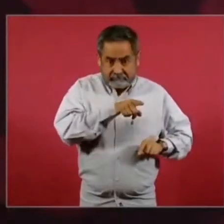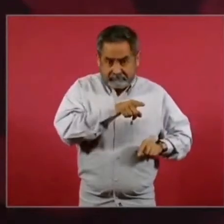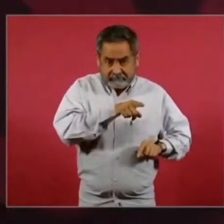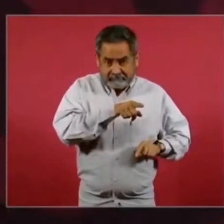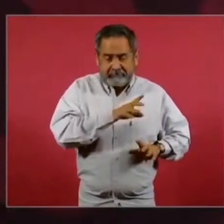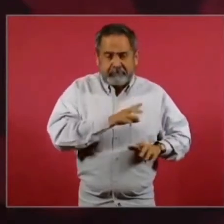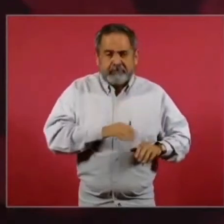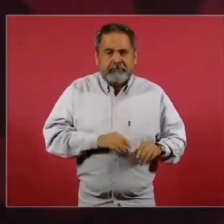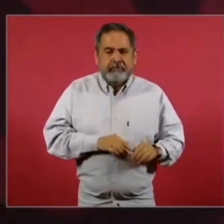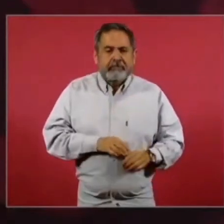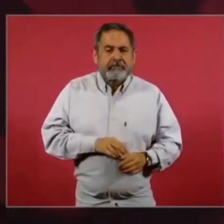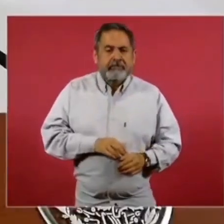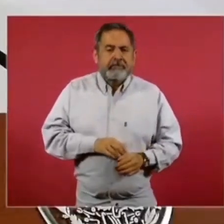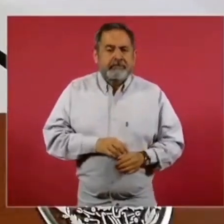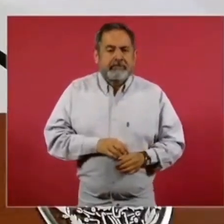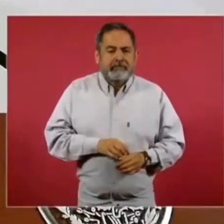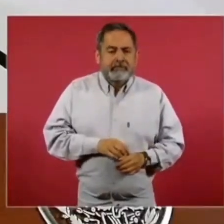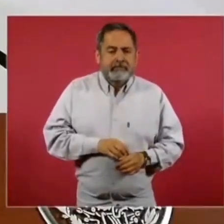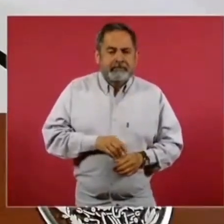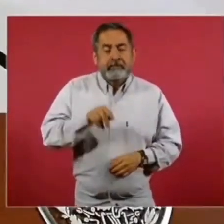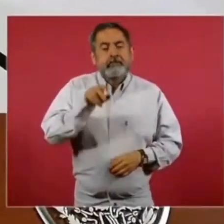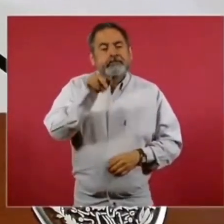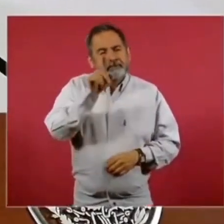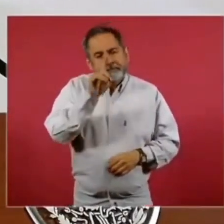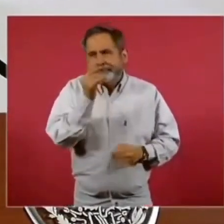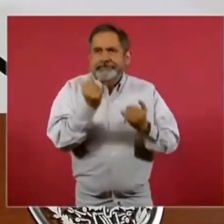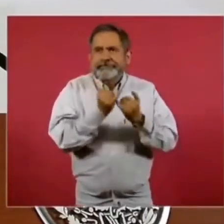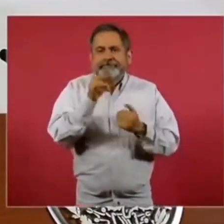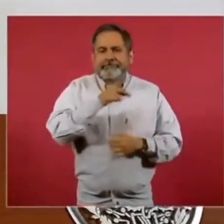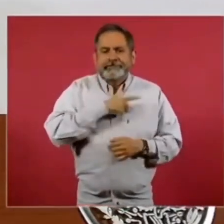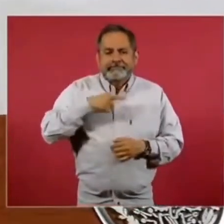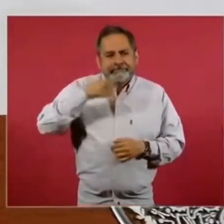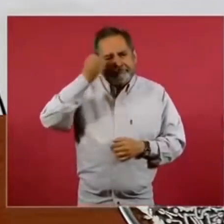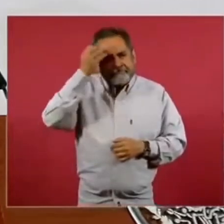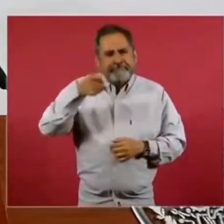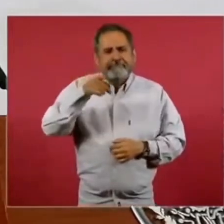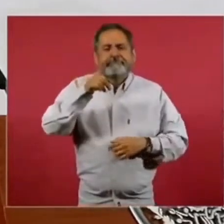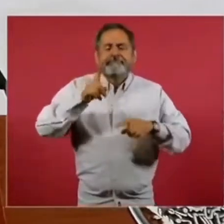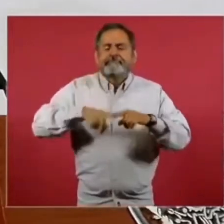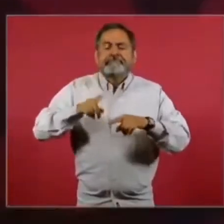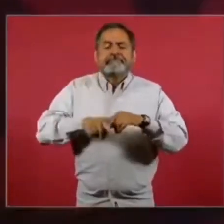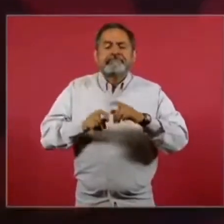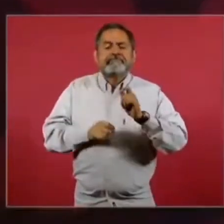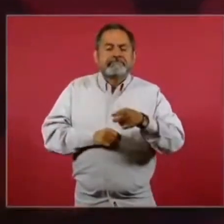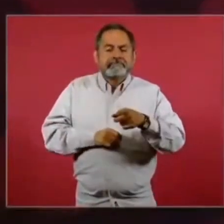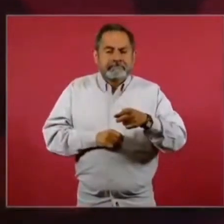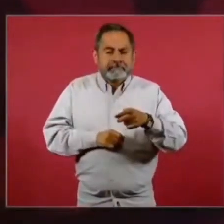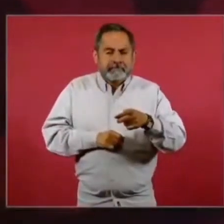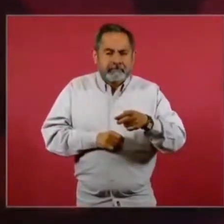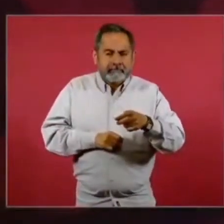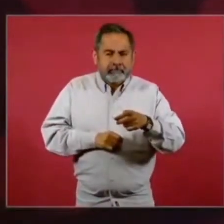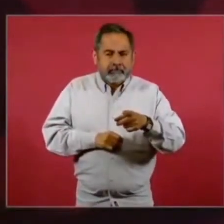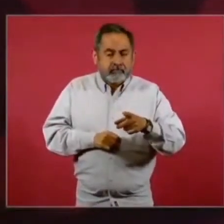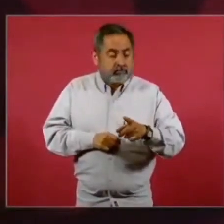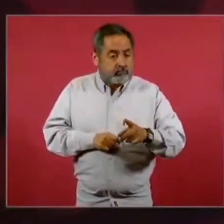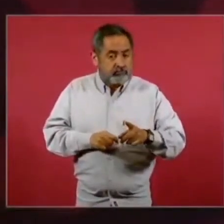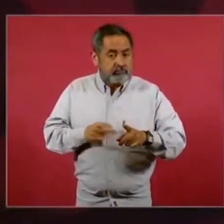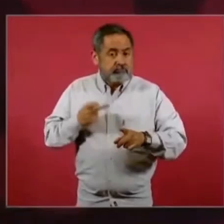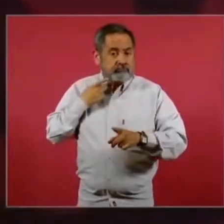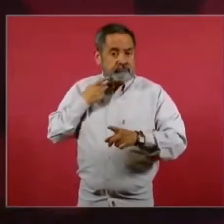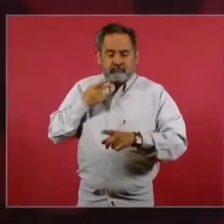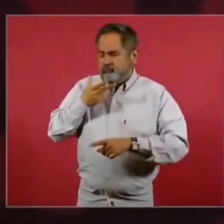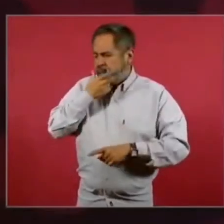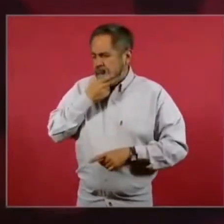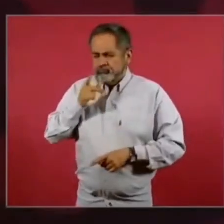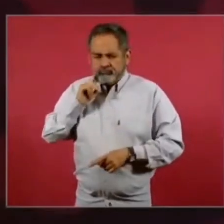así como no debemos de olvidar que un buen político hombre